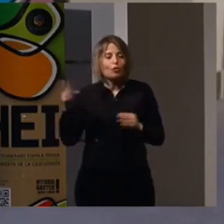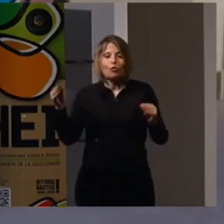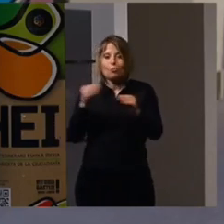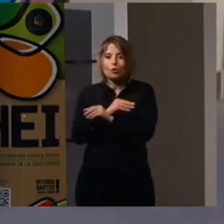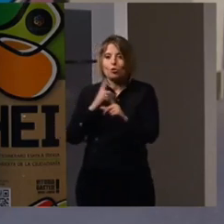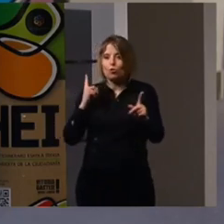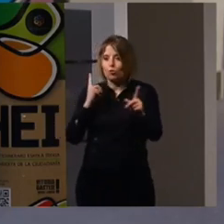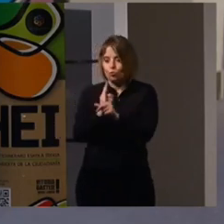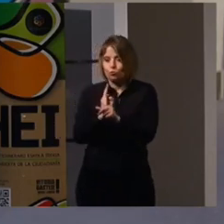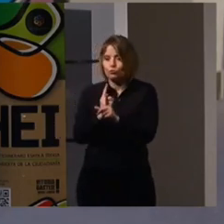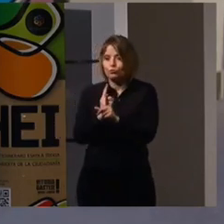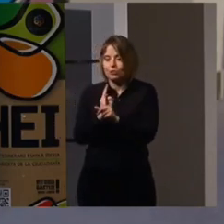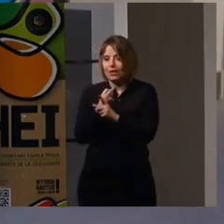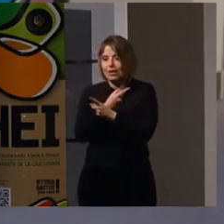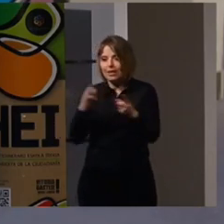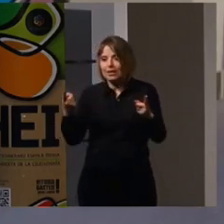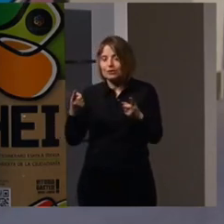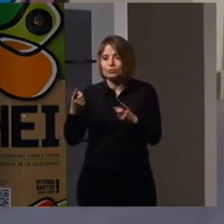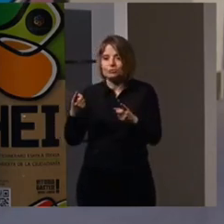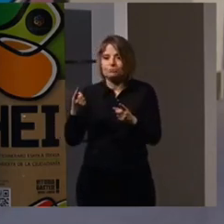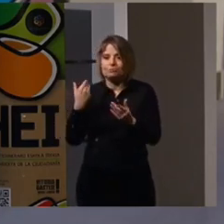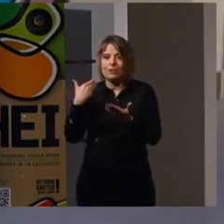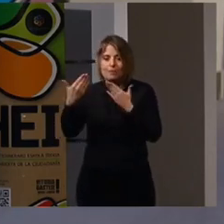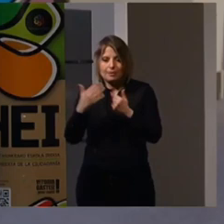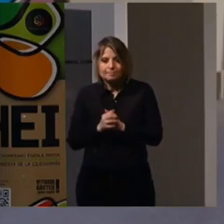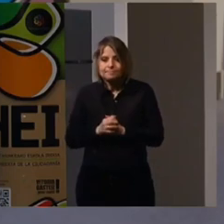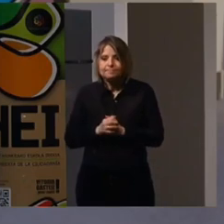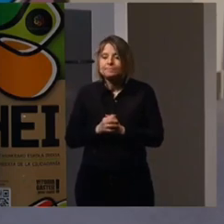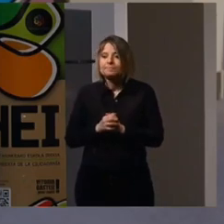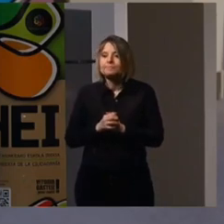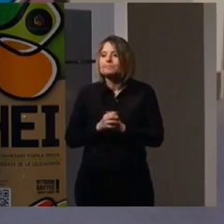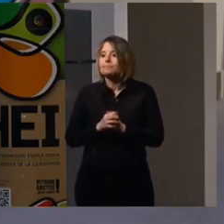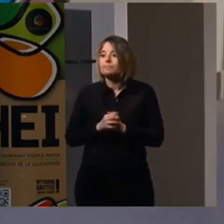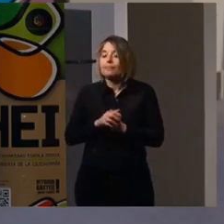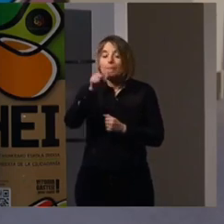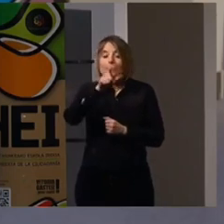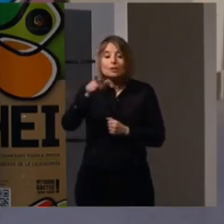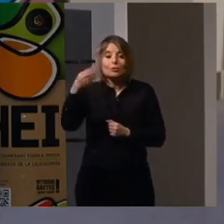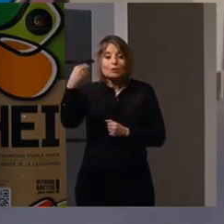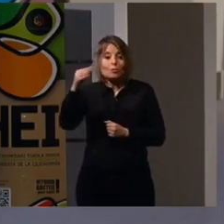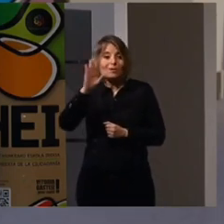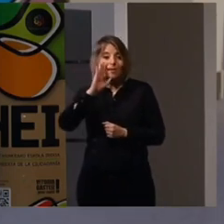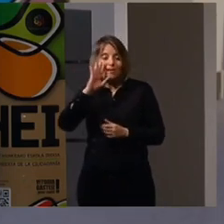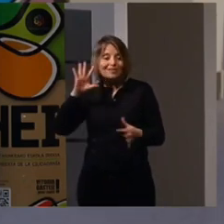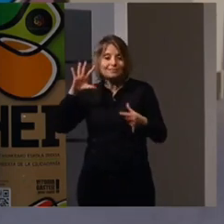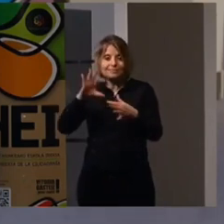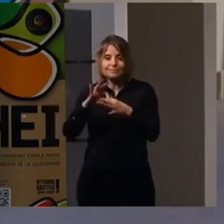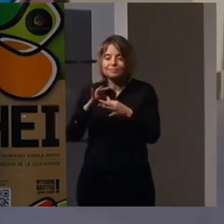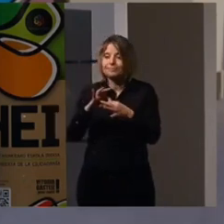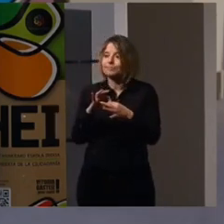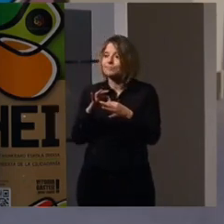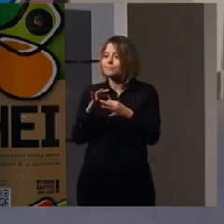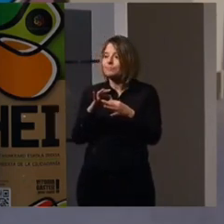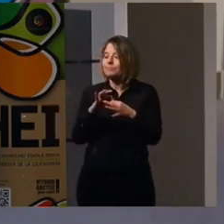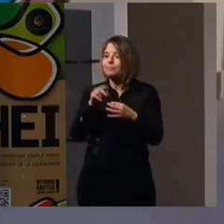contra de esto que está de todo lo que venimos comentando hoy. Pasa en la gente joven, hilando con lo que decías, sí, que